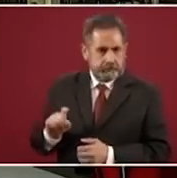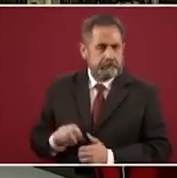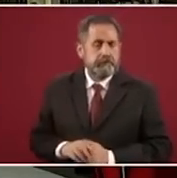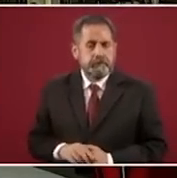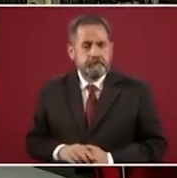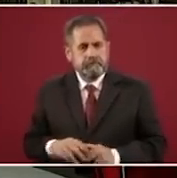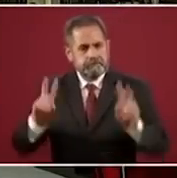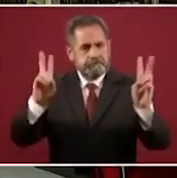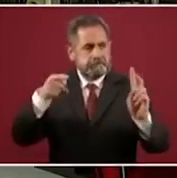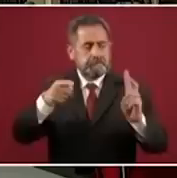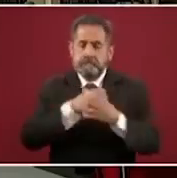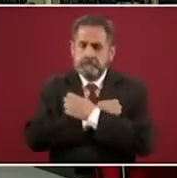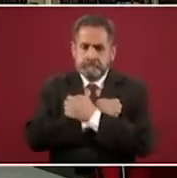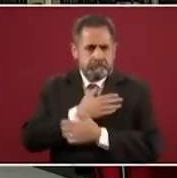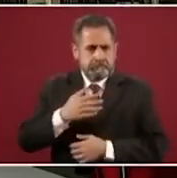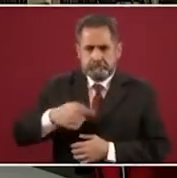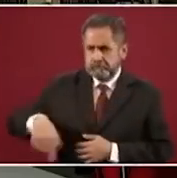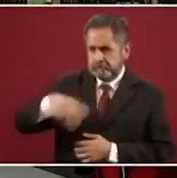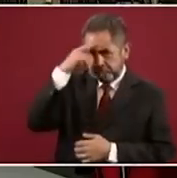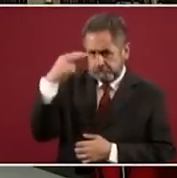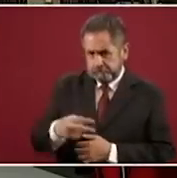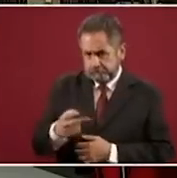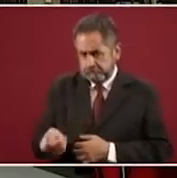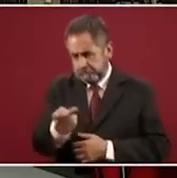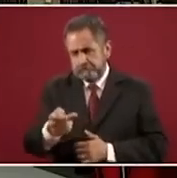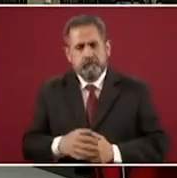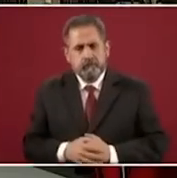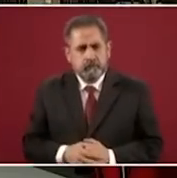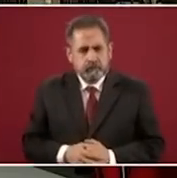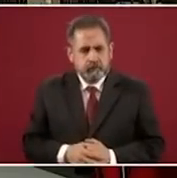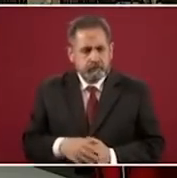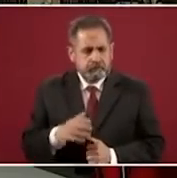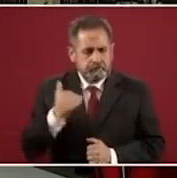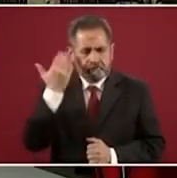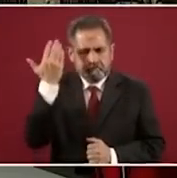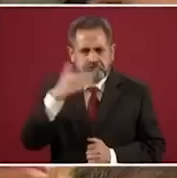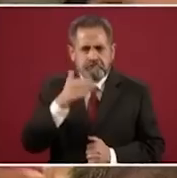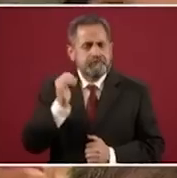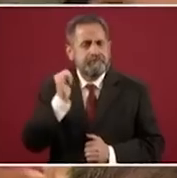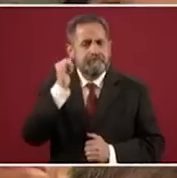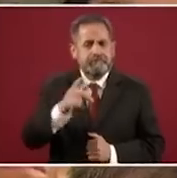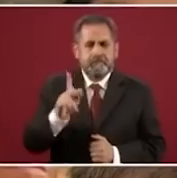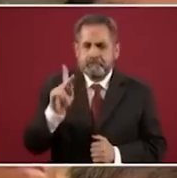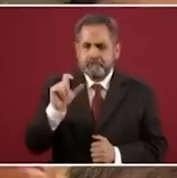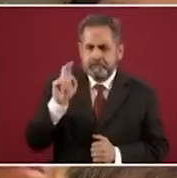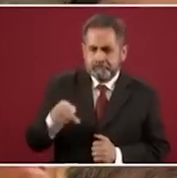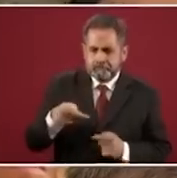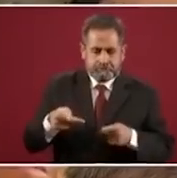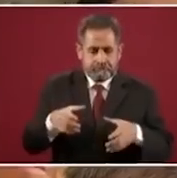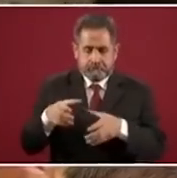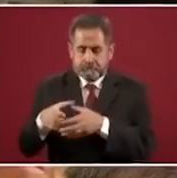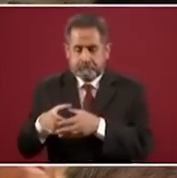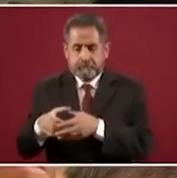de la educación en nuestro país, quisiera saber si tiene alguna estrategia que vincule el